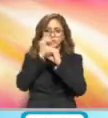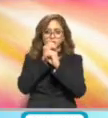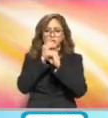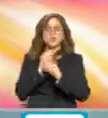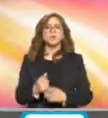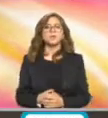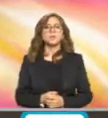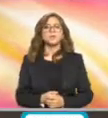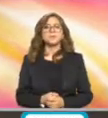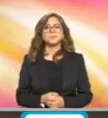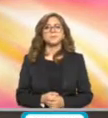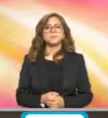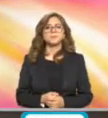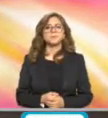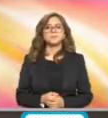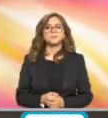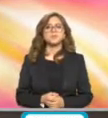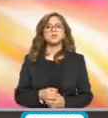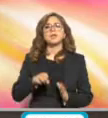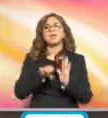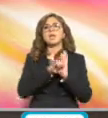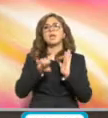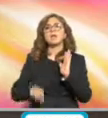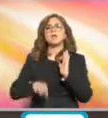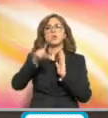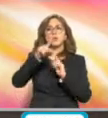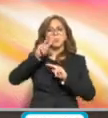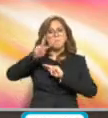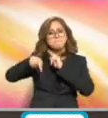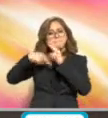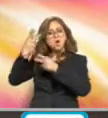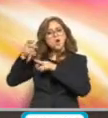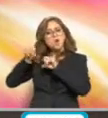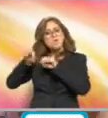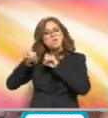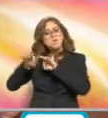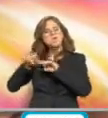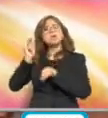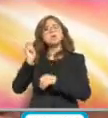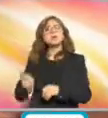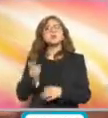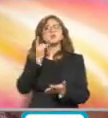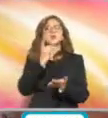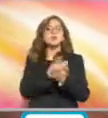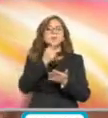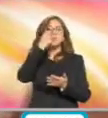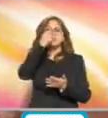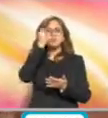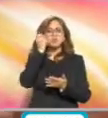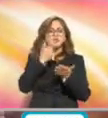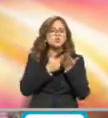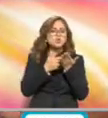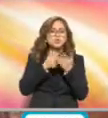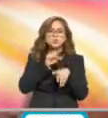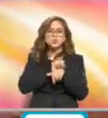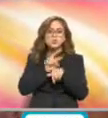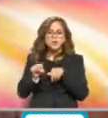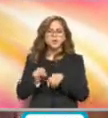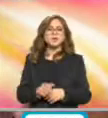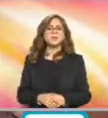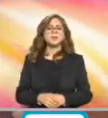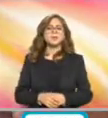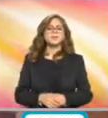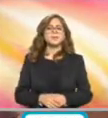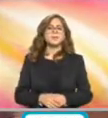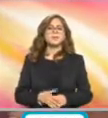aumentemos de tonalidades. Pero, por ejemplo, si vas a ir a la oficina, pues te pones nada más unos tonos Oh, esta paleta está rositas, la paleta. súper